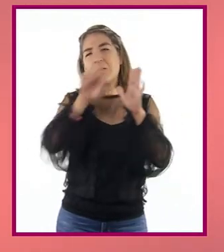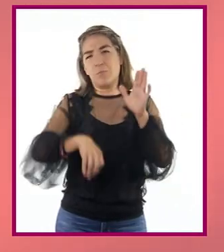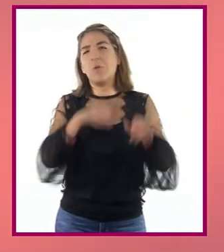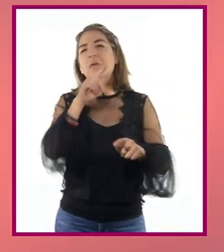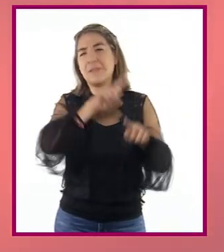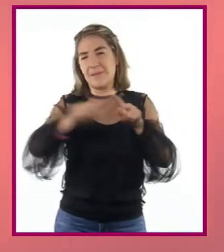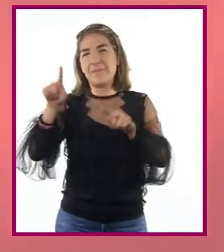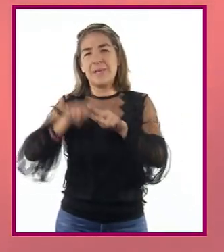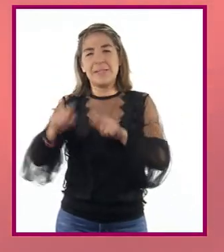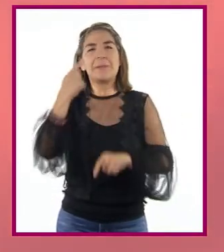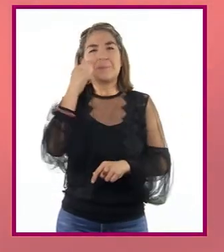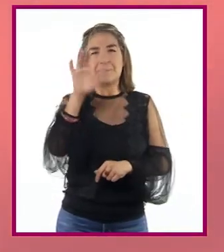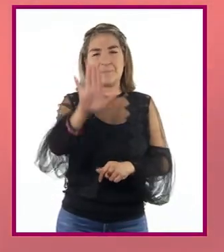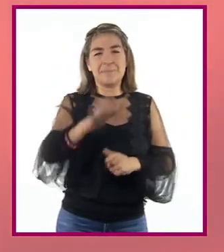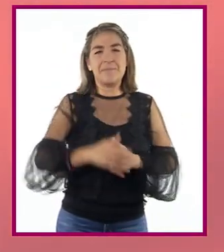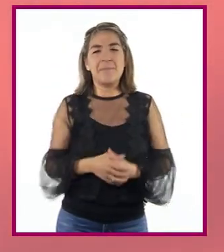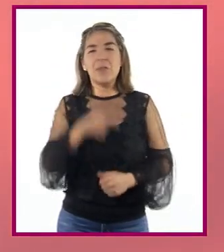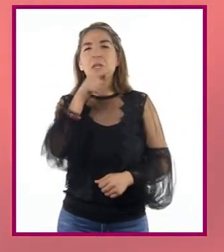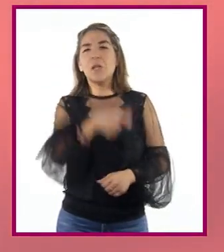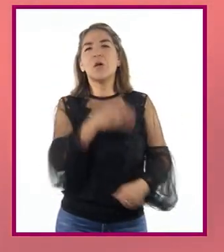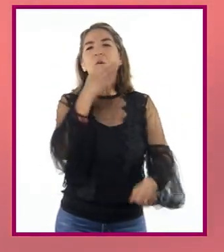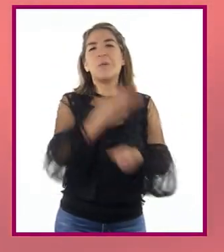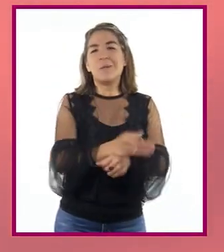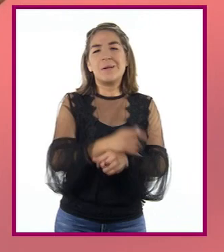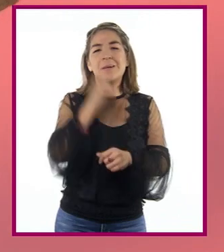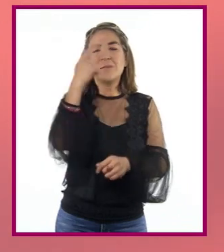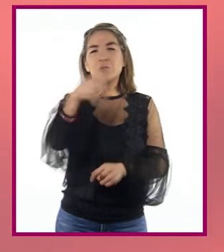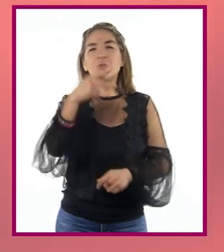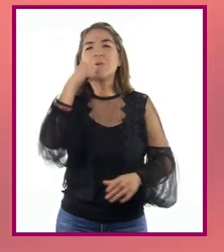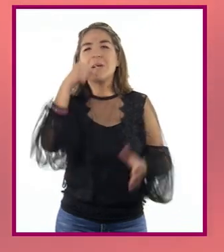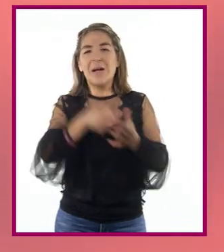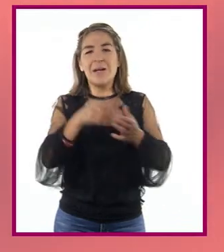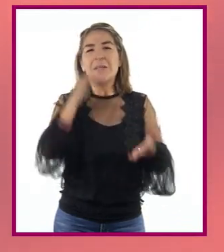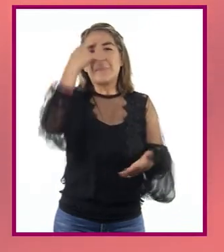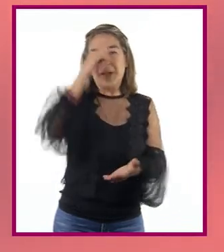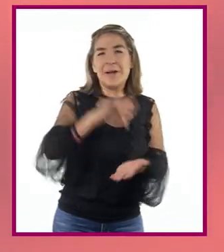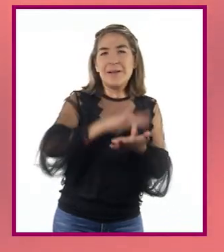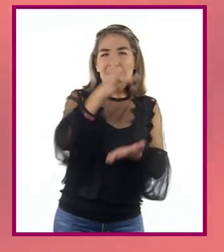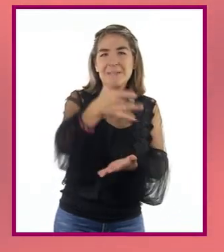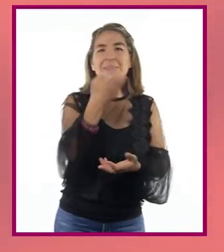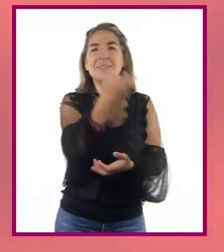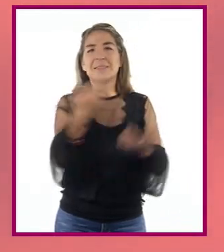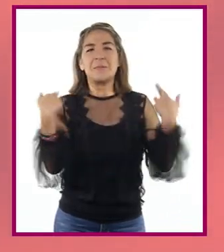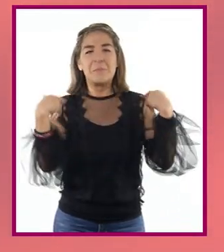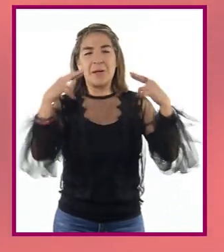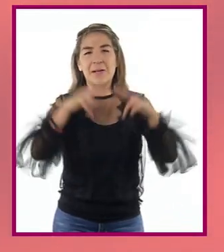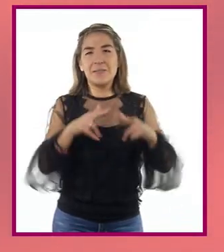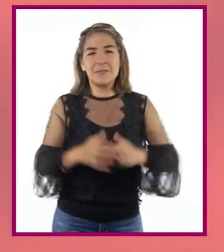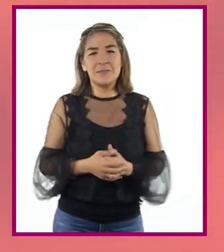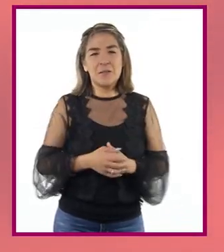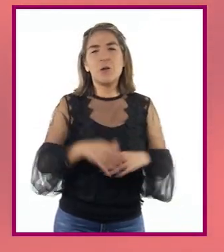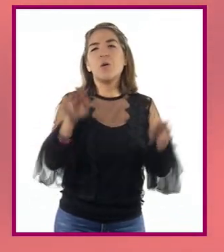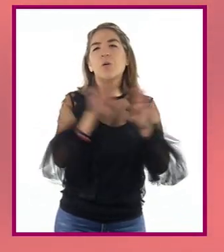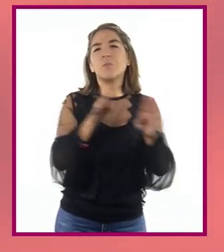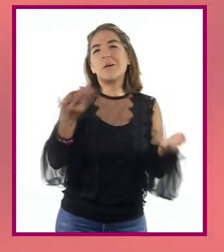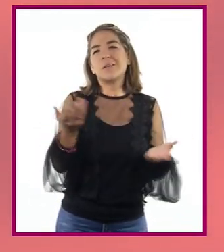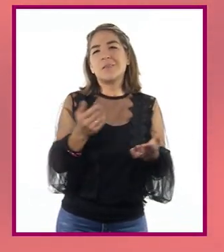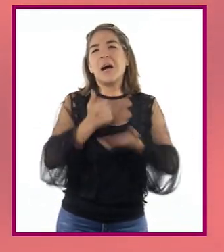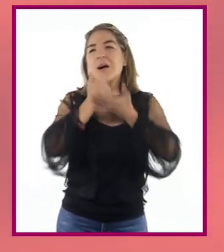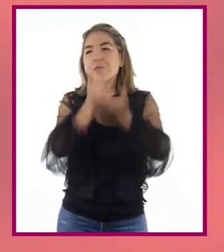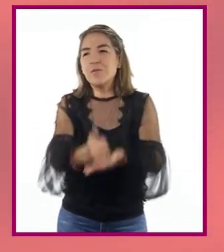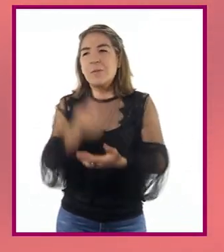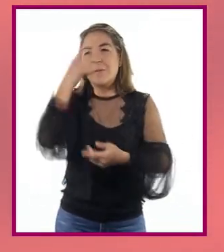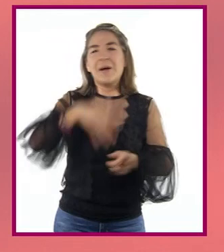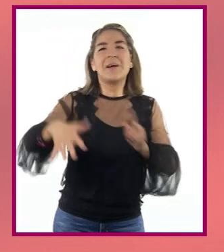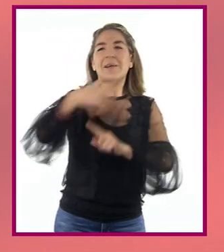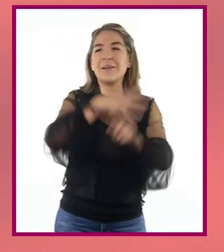varios. Mira, ¿qué tal que le mandan una carta de agradecimiento a sus profesores? Una de aliento a los directivos